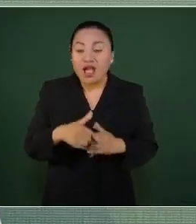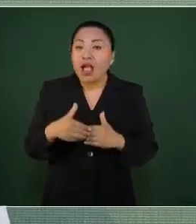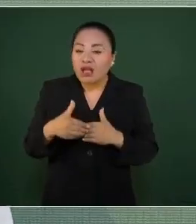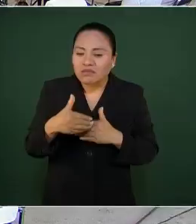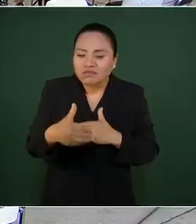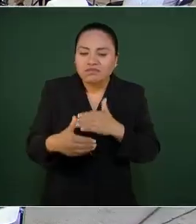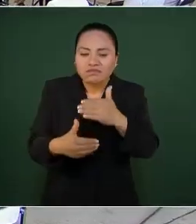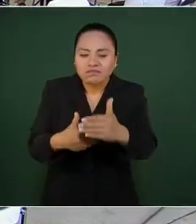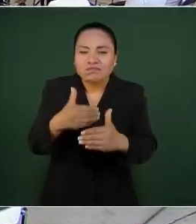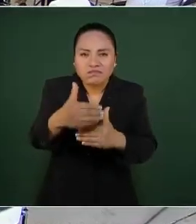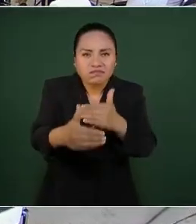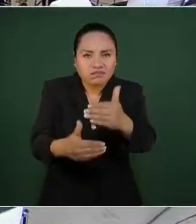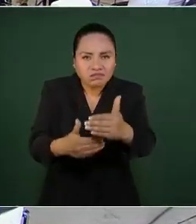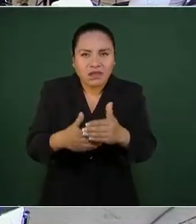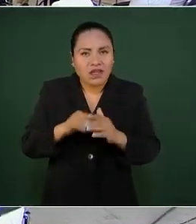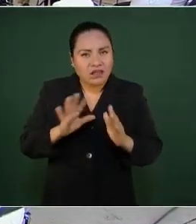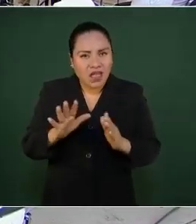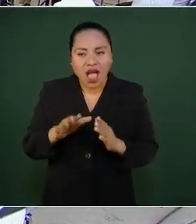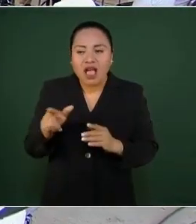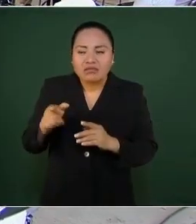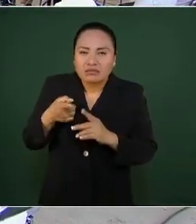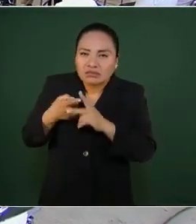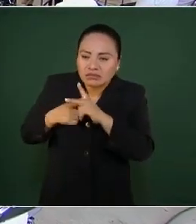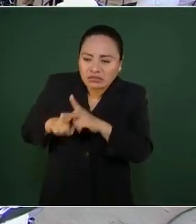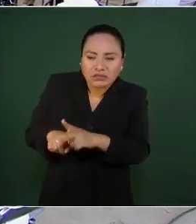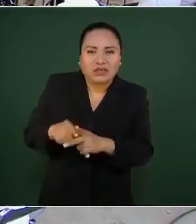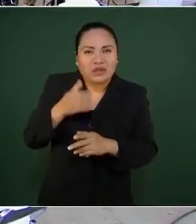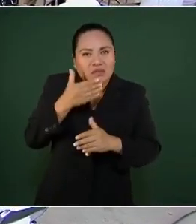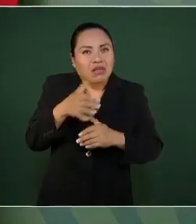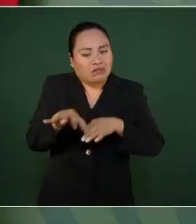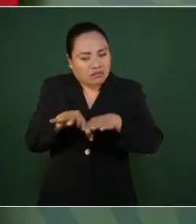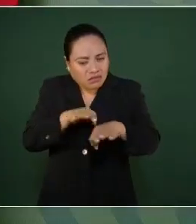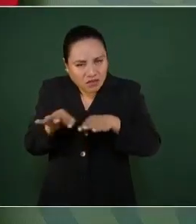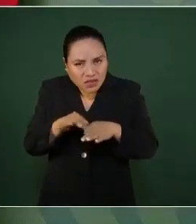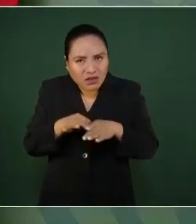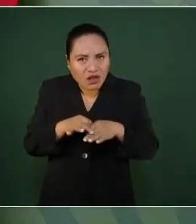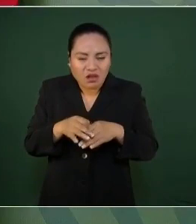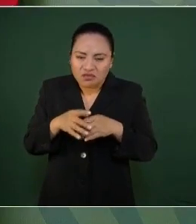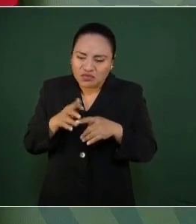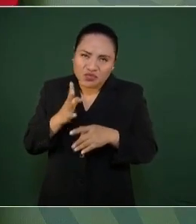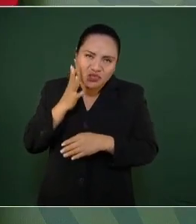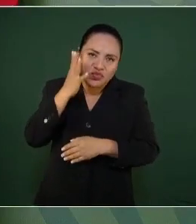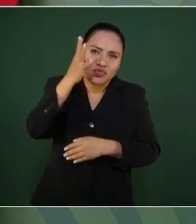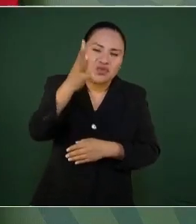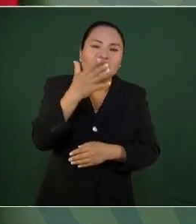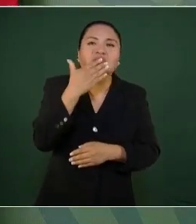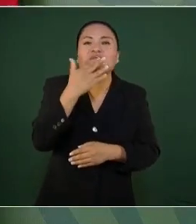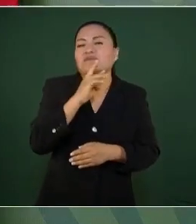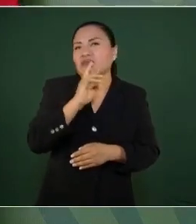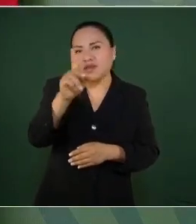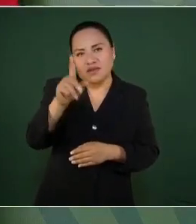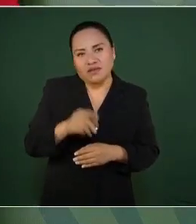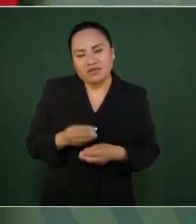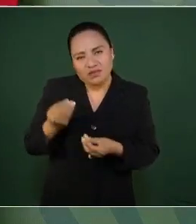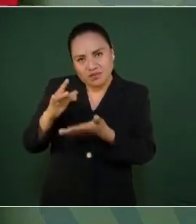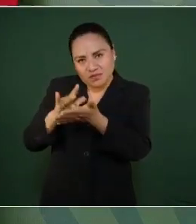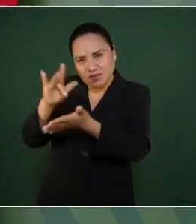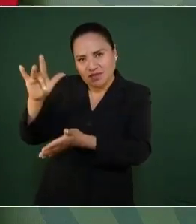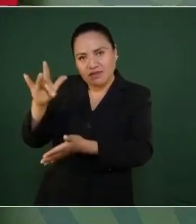camino, las bases están sentadas, su obra está en marcha, lo mejor está por venir. Muchas